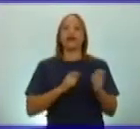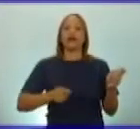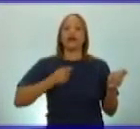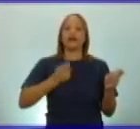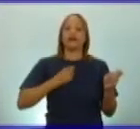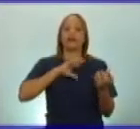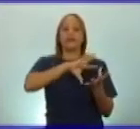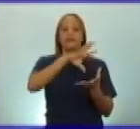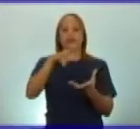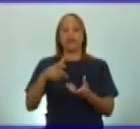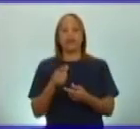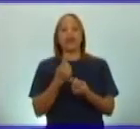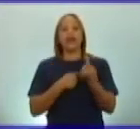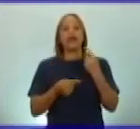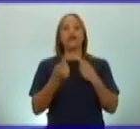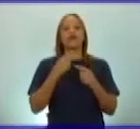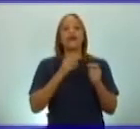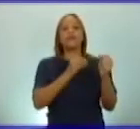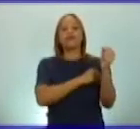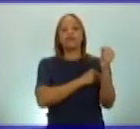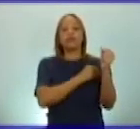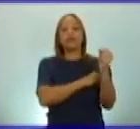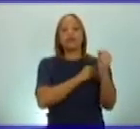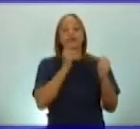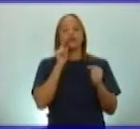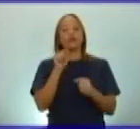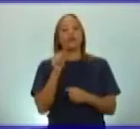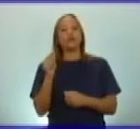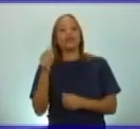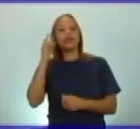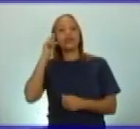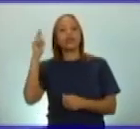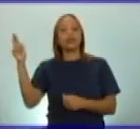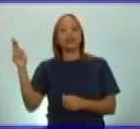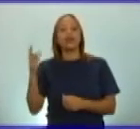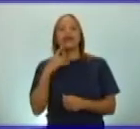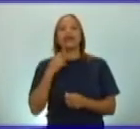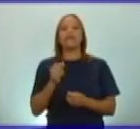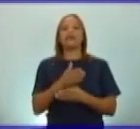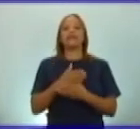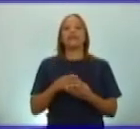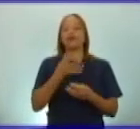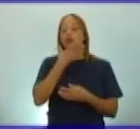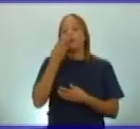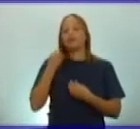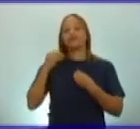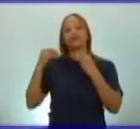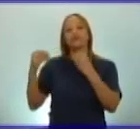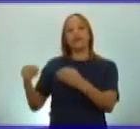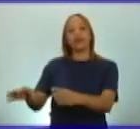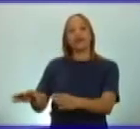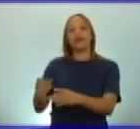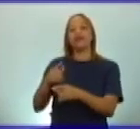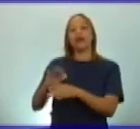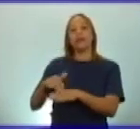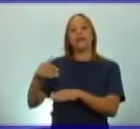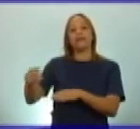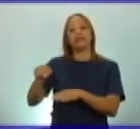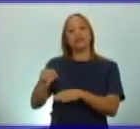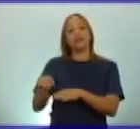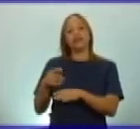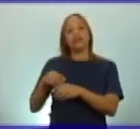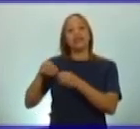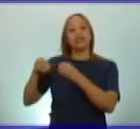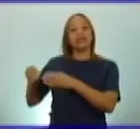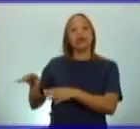principales potencias, incluso ustedes recordarán que perdió parte de sus territorios. Tuvo que cederlo a partir de esto y que dejó a Alemania